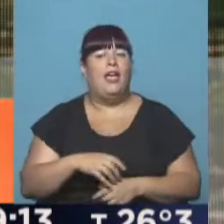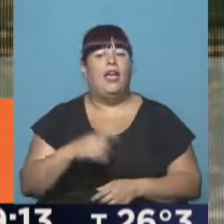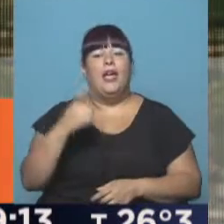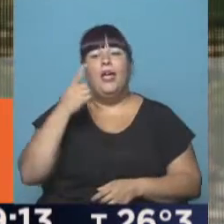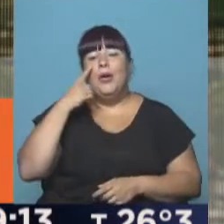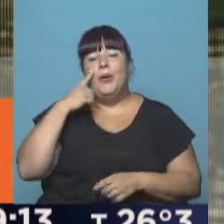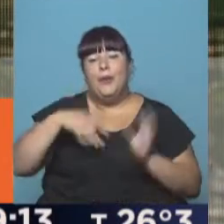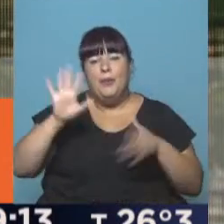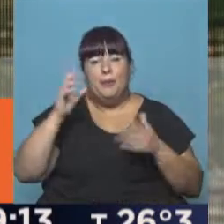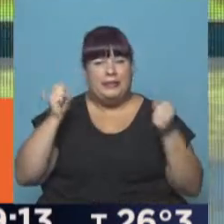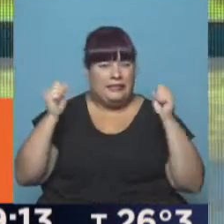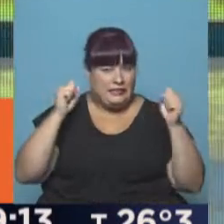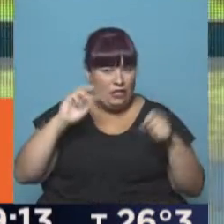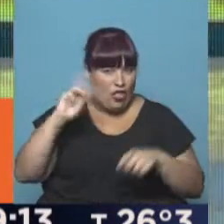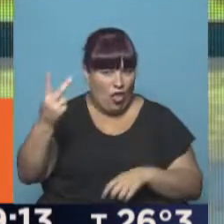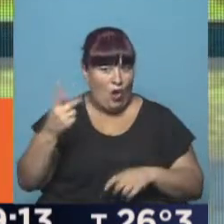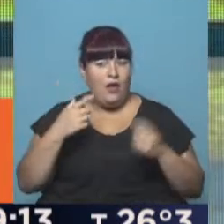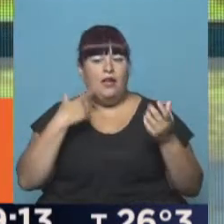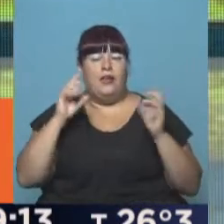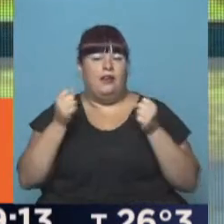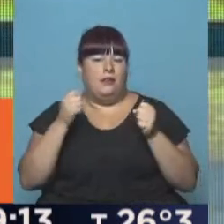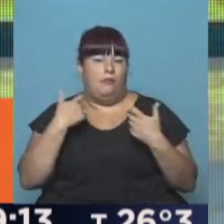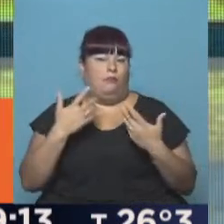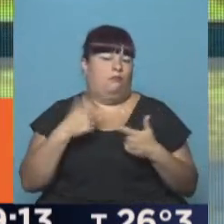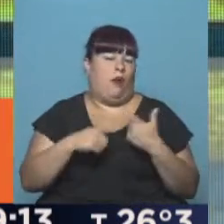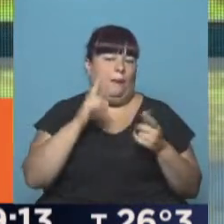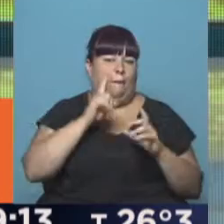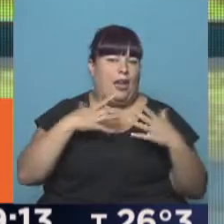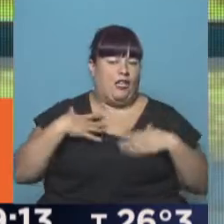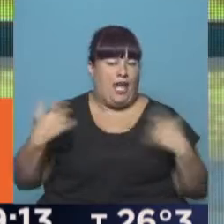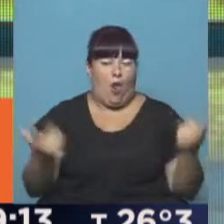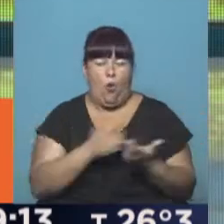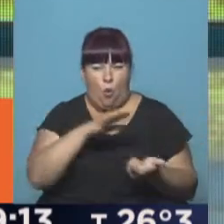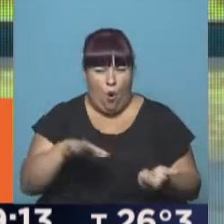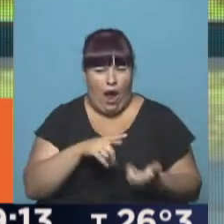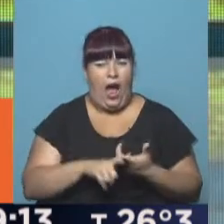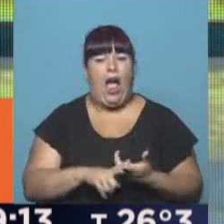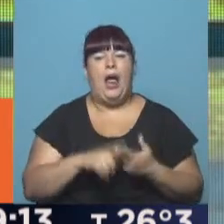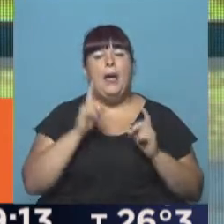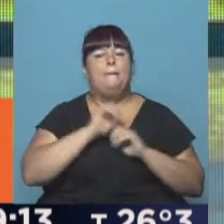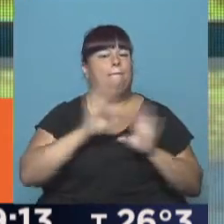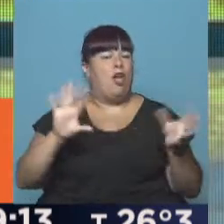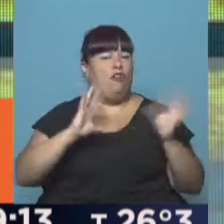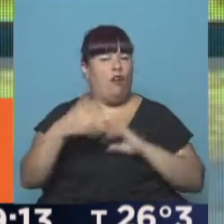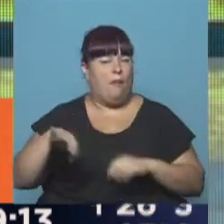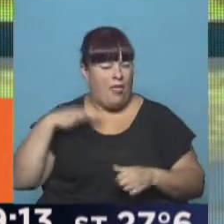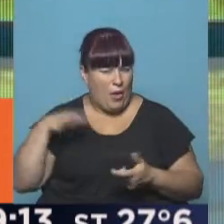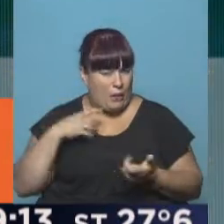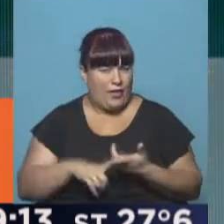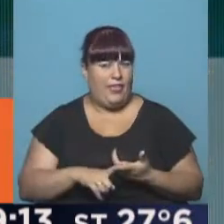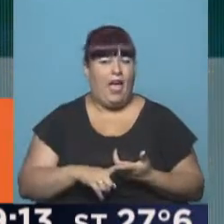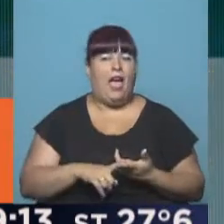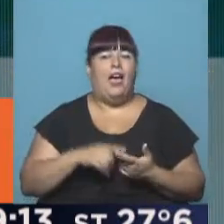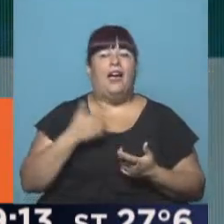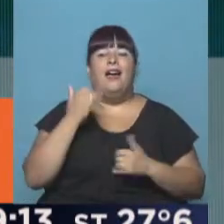en condiciones de mayor estrés, de mayor factores de riesgos en su ambiente, de peores condiciones de vida,